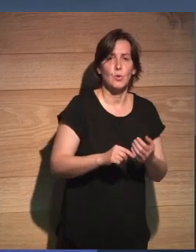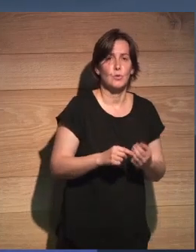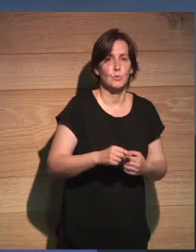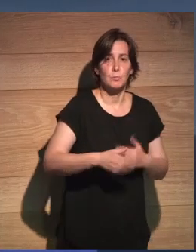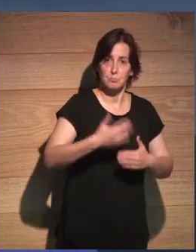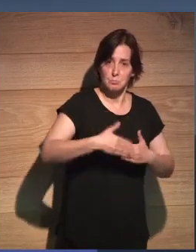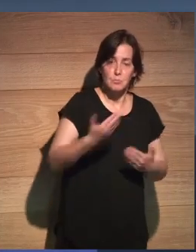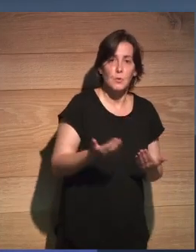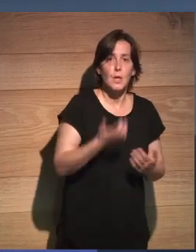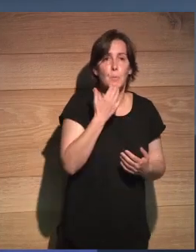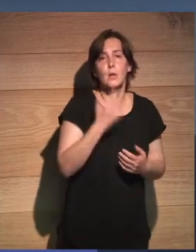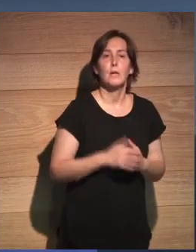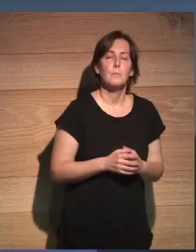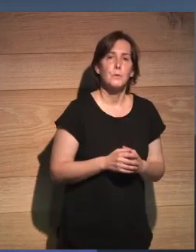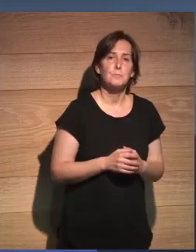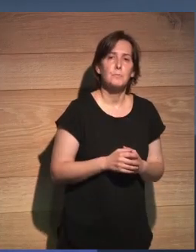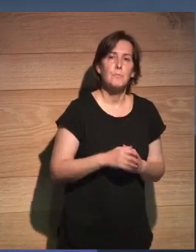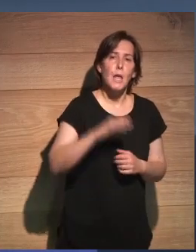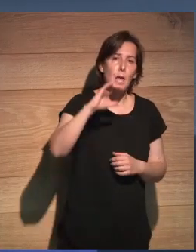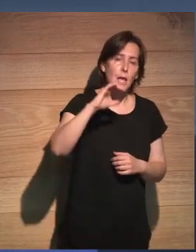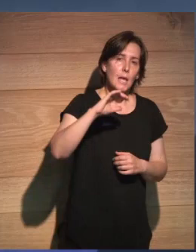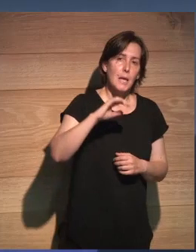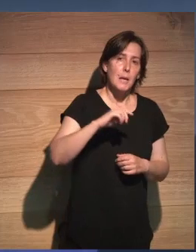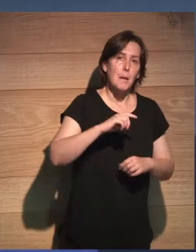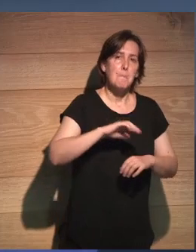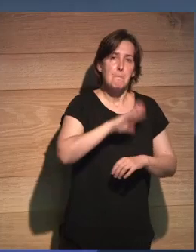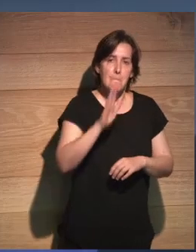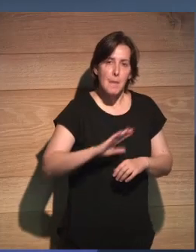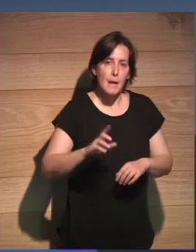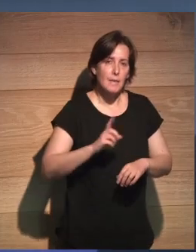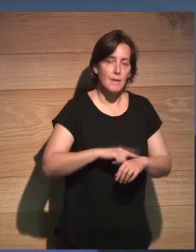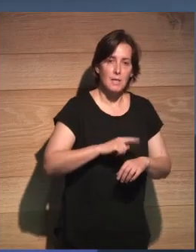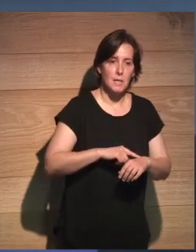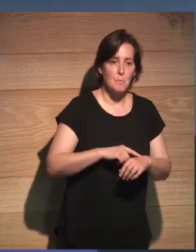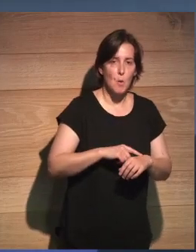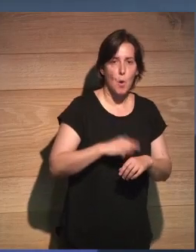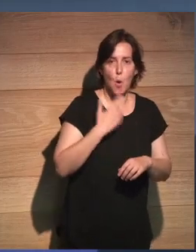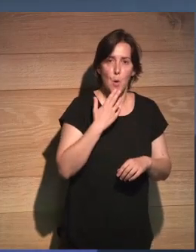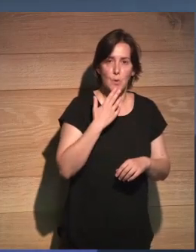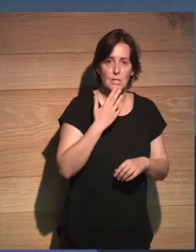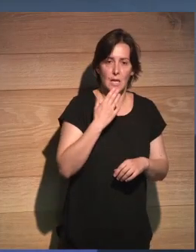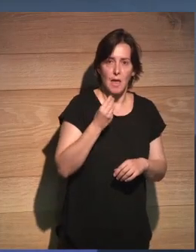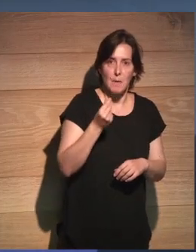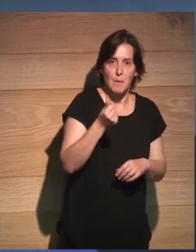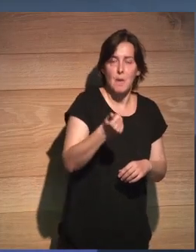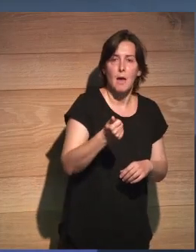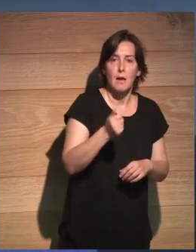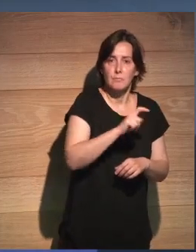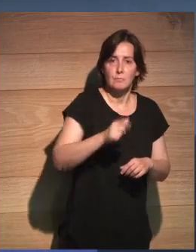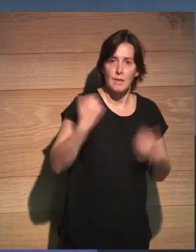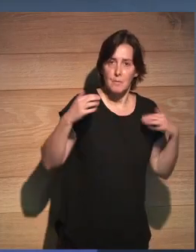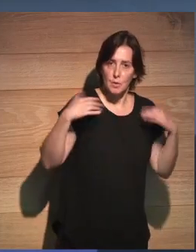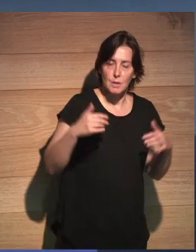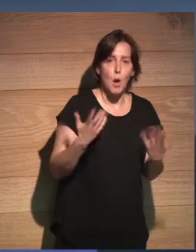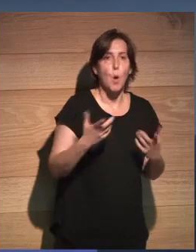puede ser ¿por qué parece que el tiempo no pasa por los deportistas de élite? ¿O ¿es sostenible la estrella de la